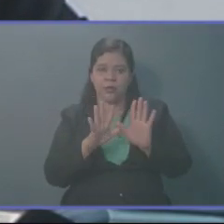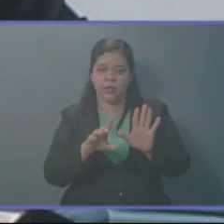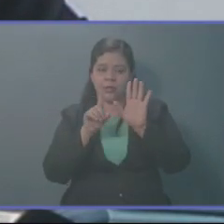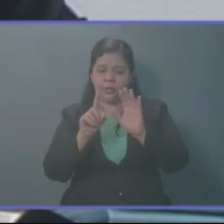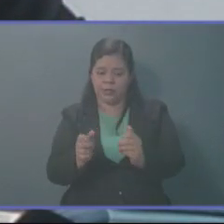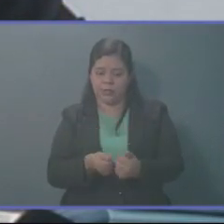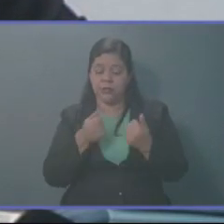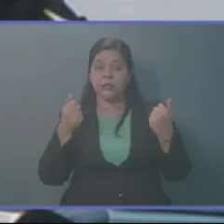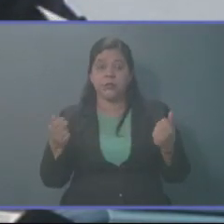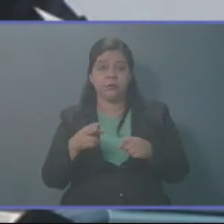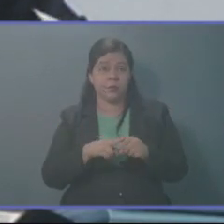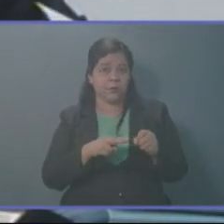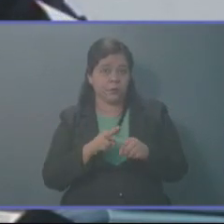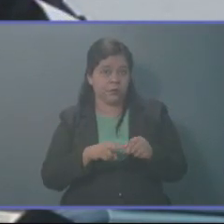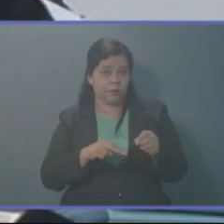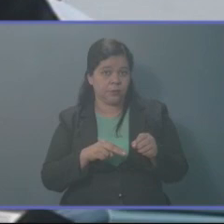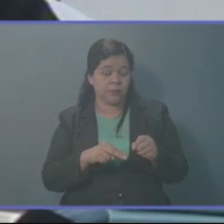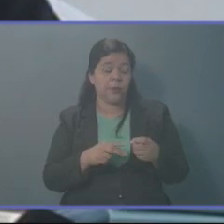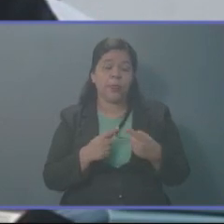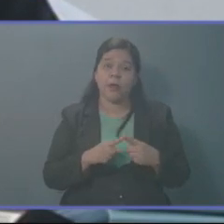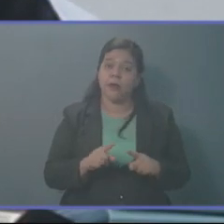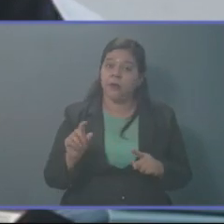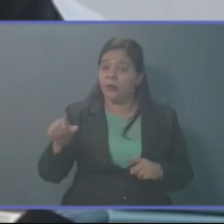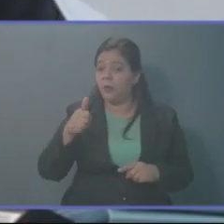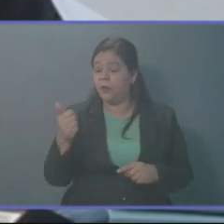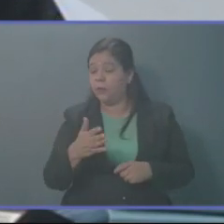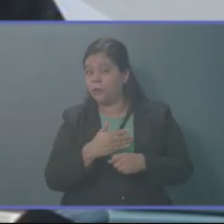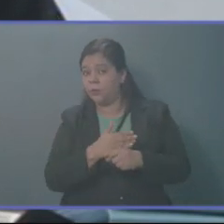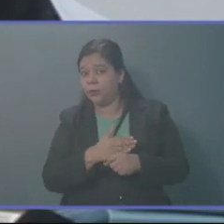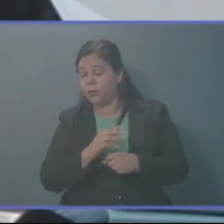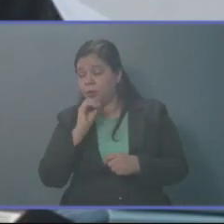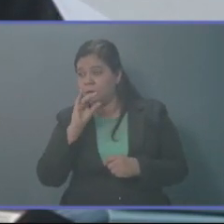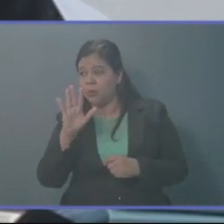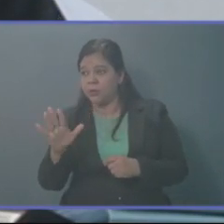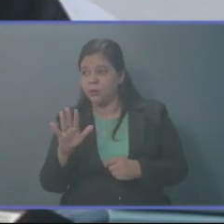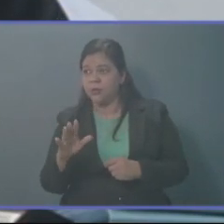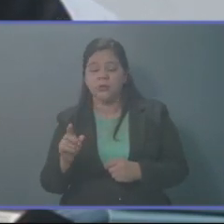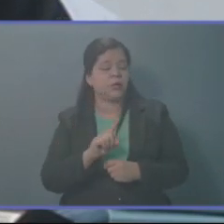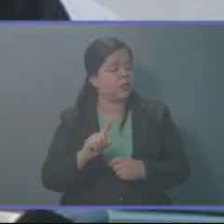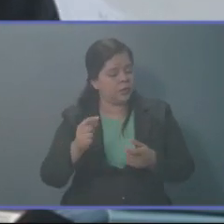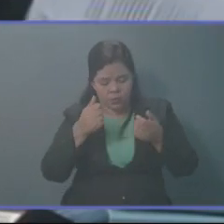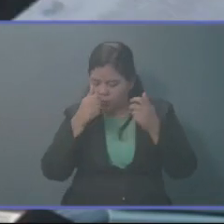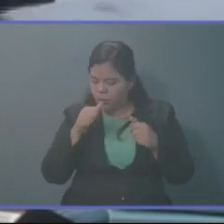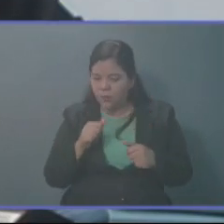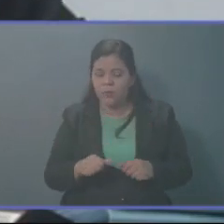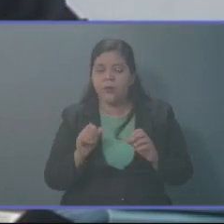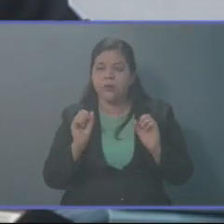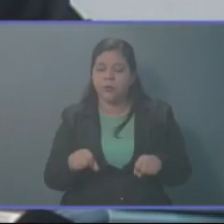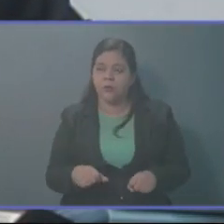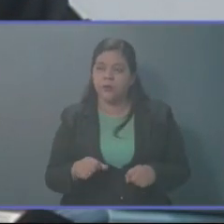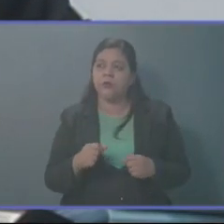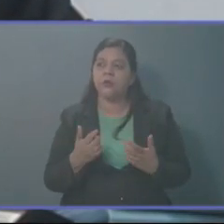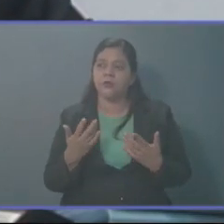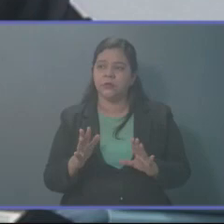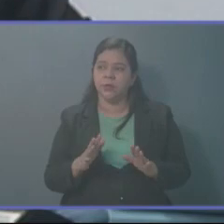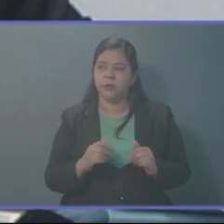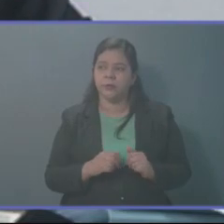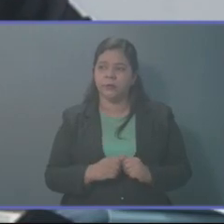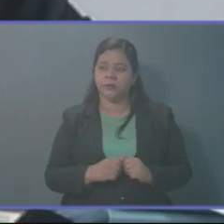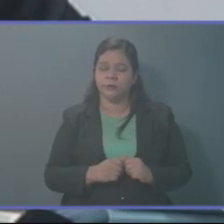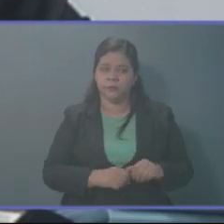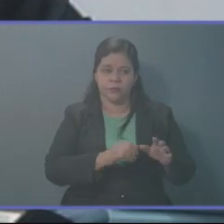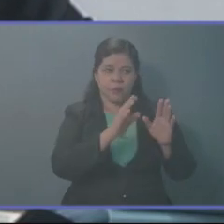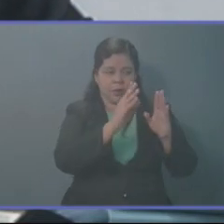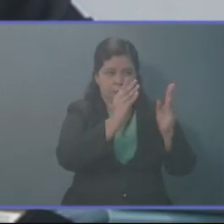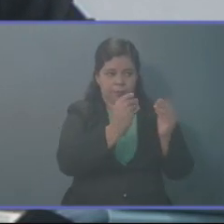$16 millones. Pero otro partido político dijo que no estaban de acuerdo que se sacaran de